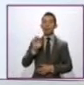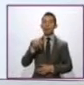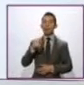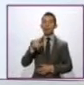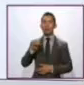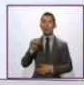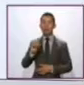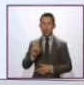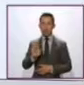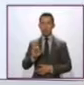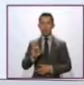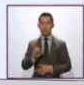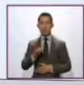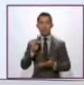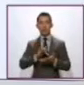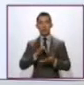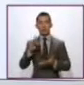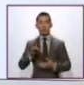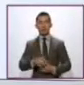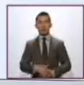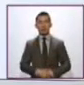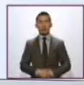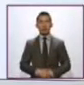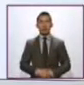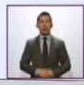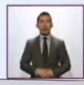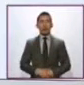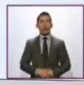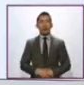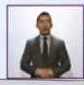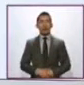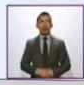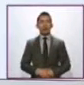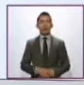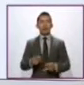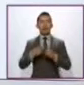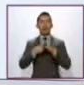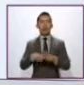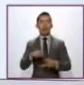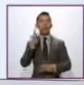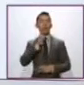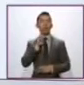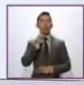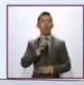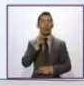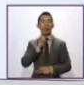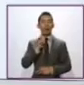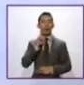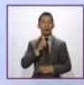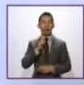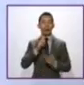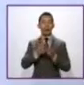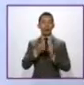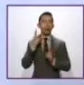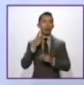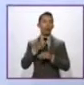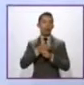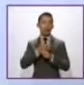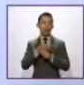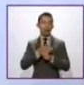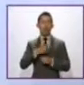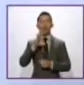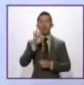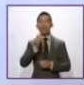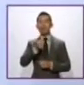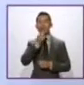Carlos. Gracias. Y comenzamos con la candidata de Morena, Celia Maya. Adelante con su tiempo. 40